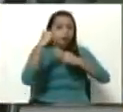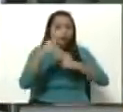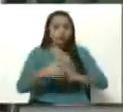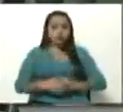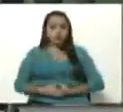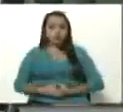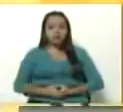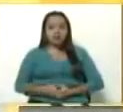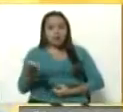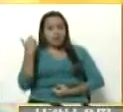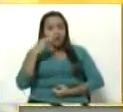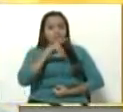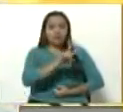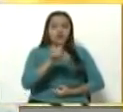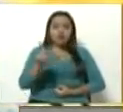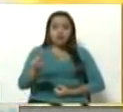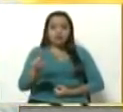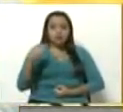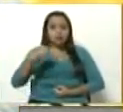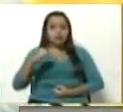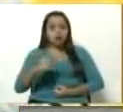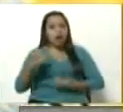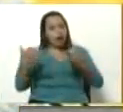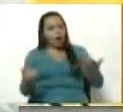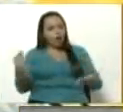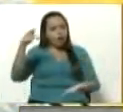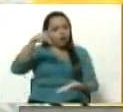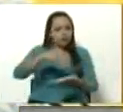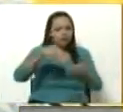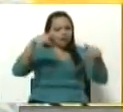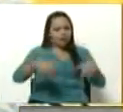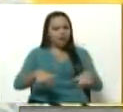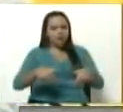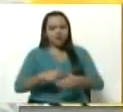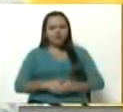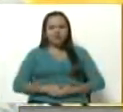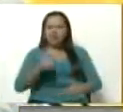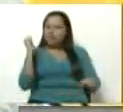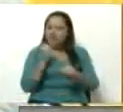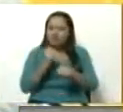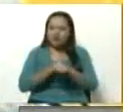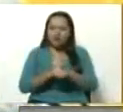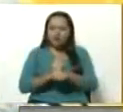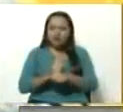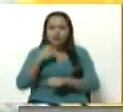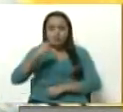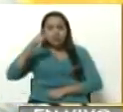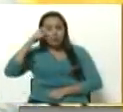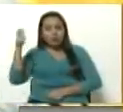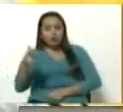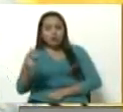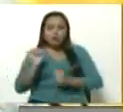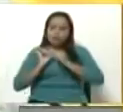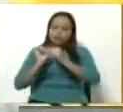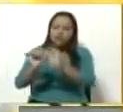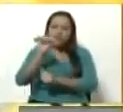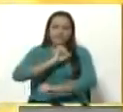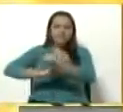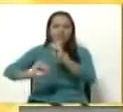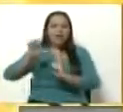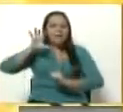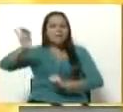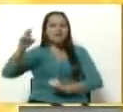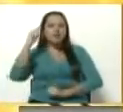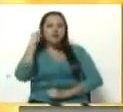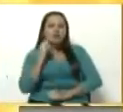todo el 21, hoy estamos aquí, vivito y coleando, como decimos en el Guárico, para seguir defendiendo la patria